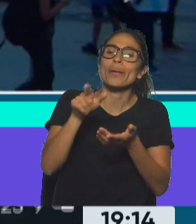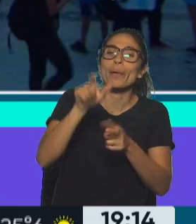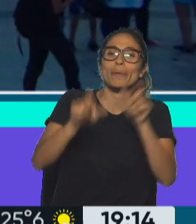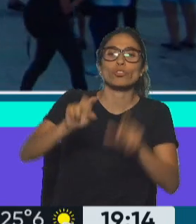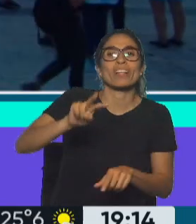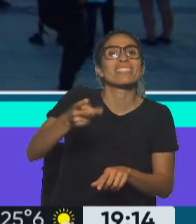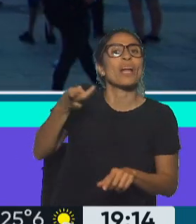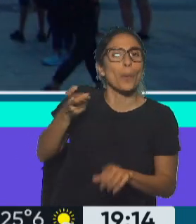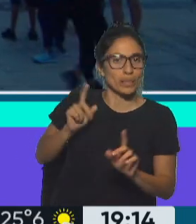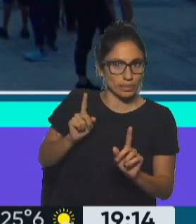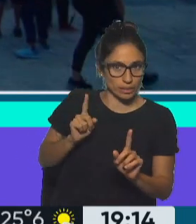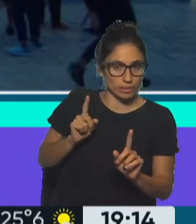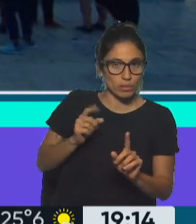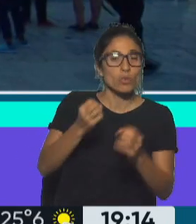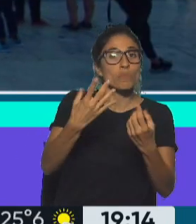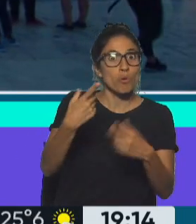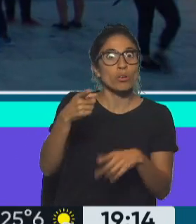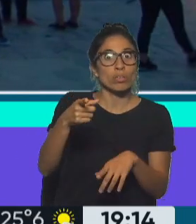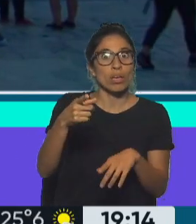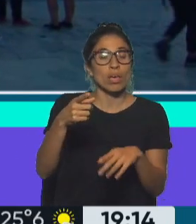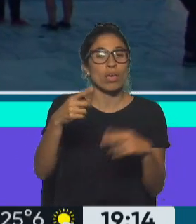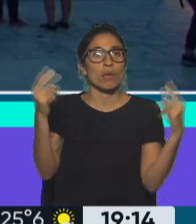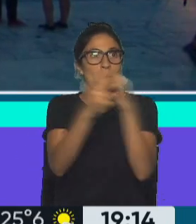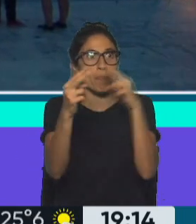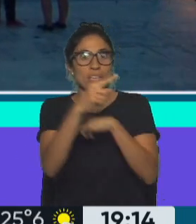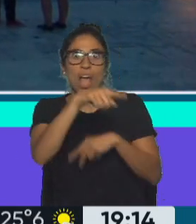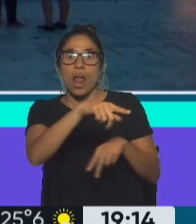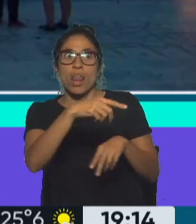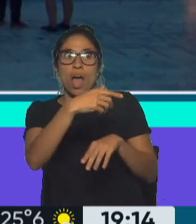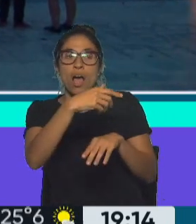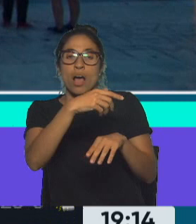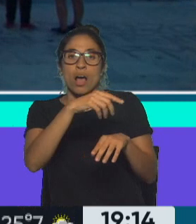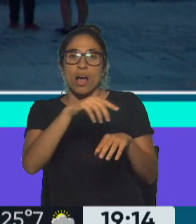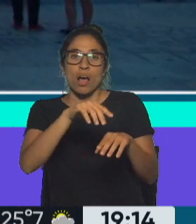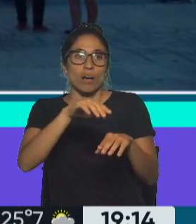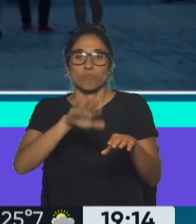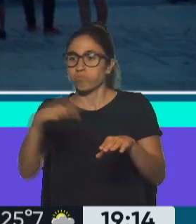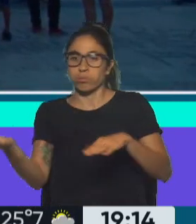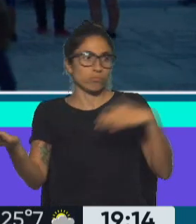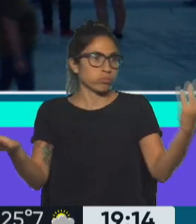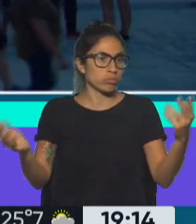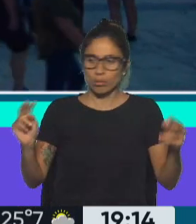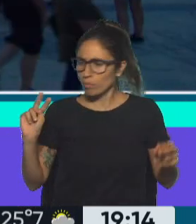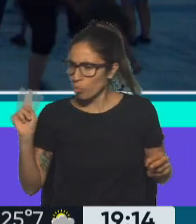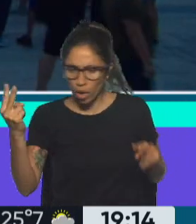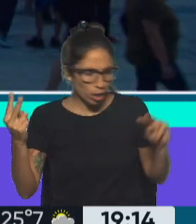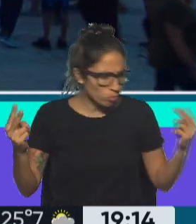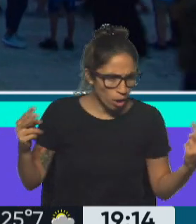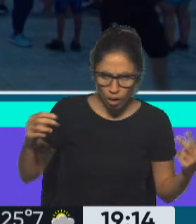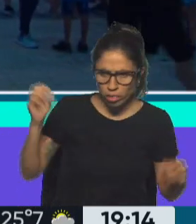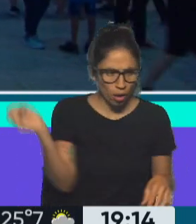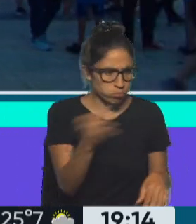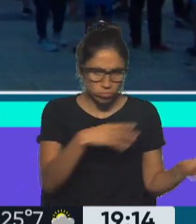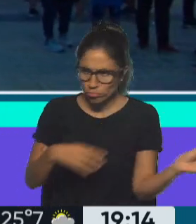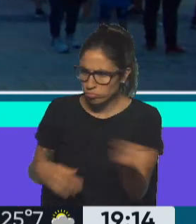muertas, mujeres trans muertas en la Panamericana. Sí, travesticidios que se daban permanente, por la estructura